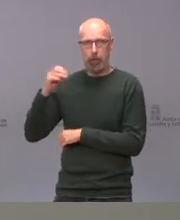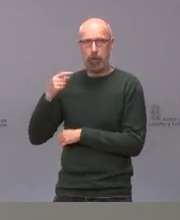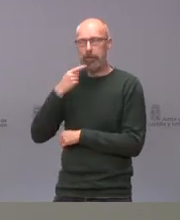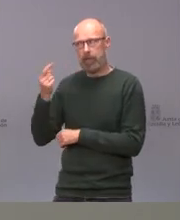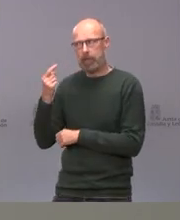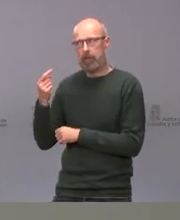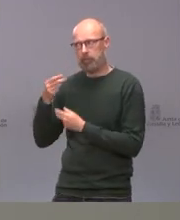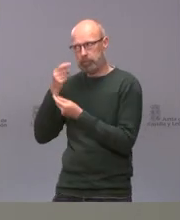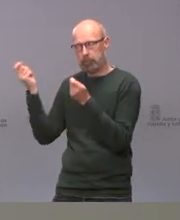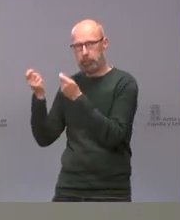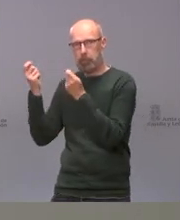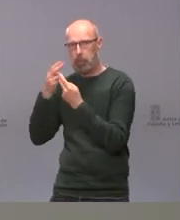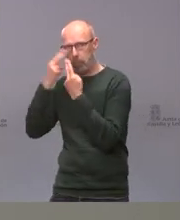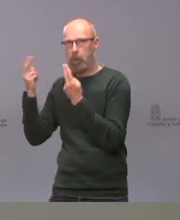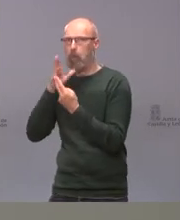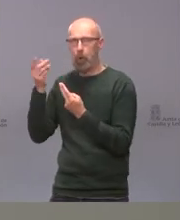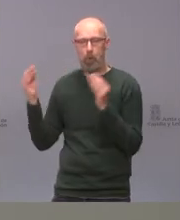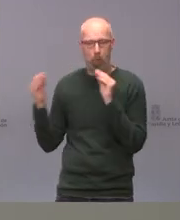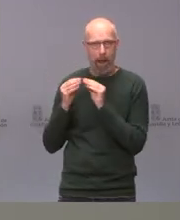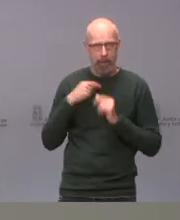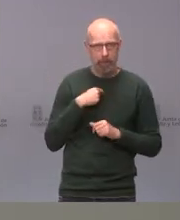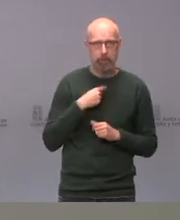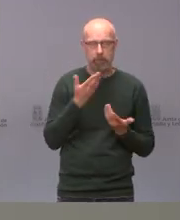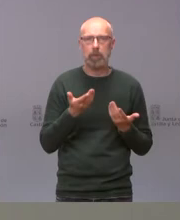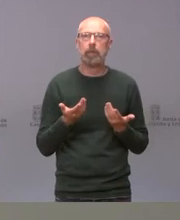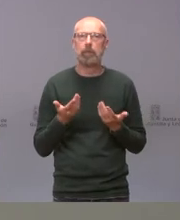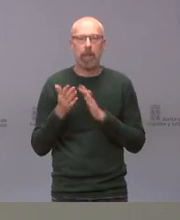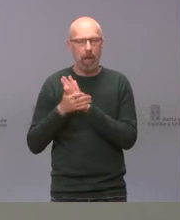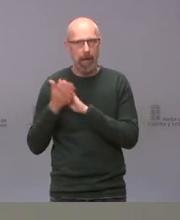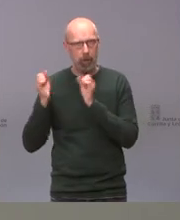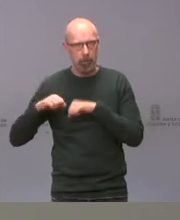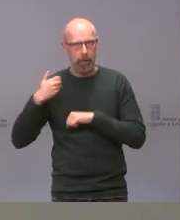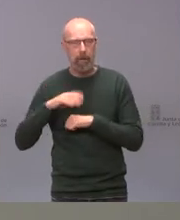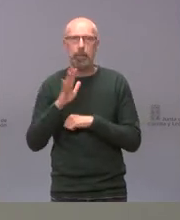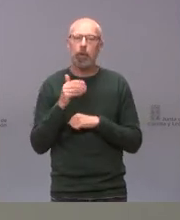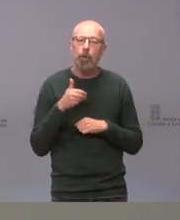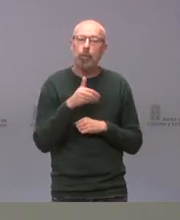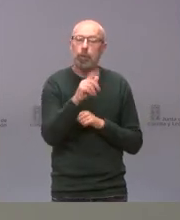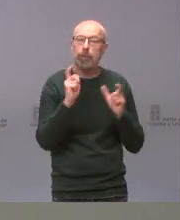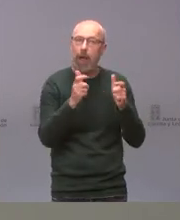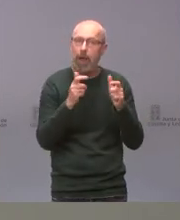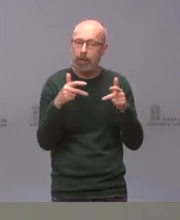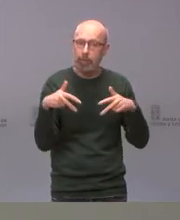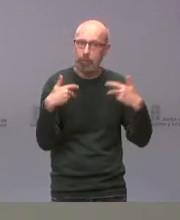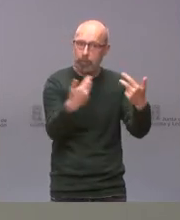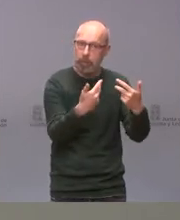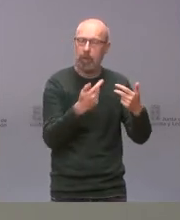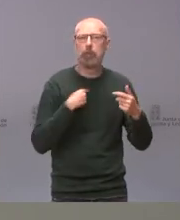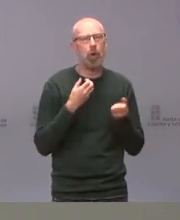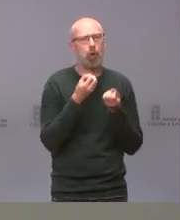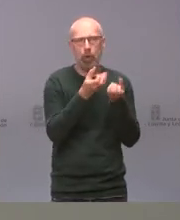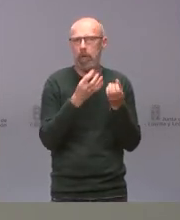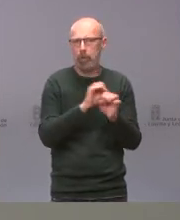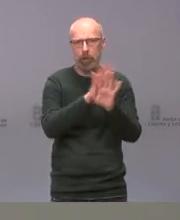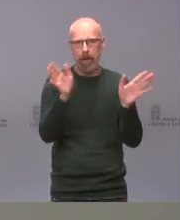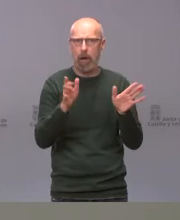en esa misma línea, pero les quiero decir que la próxima rueda les contaremos todo, cómo lo vamos a hacer, qué es lo que vamos a hacer, cuál es